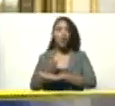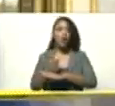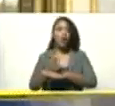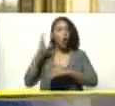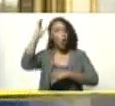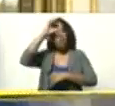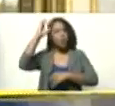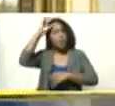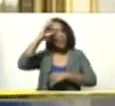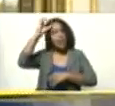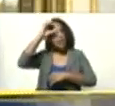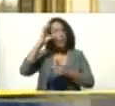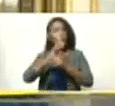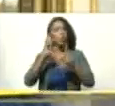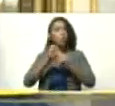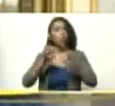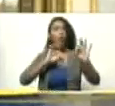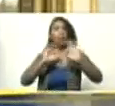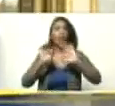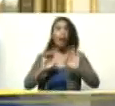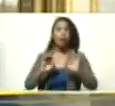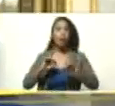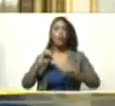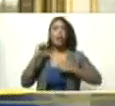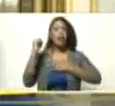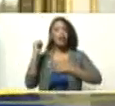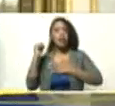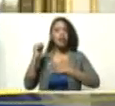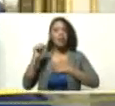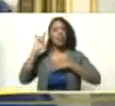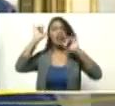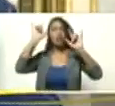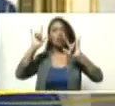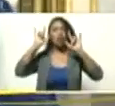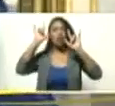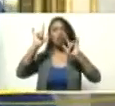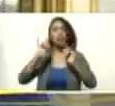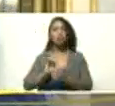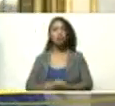Del cineclub, del teatro, de la salsa, del rock.